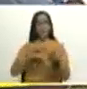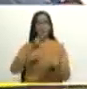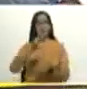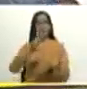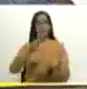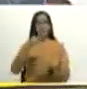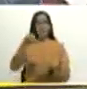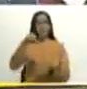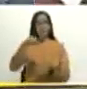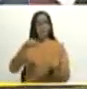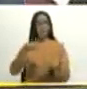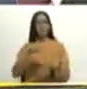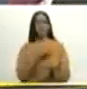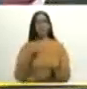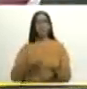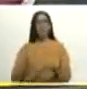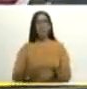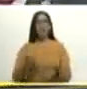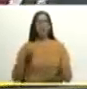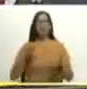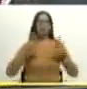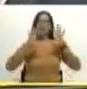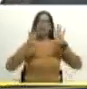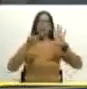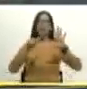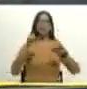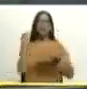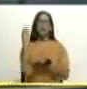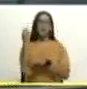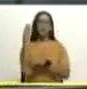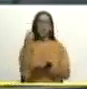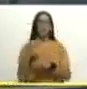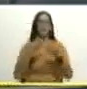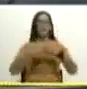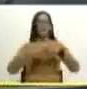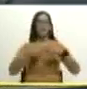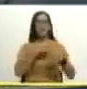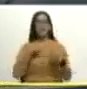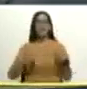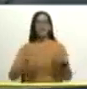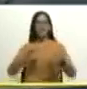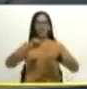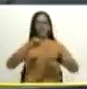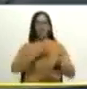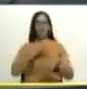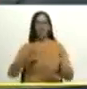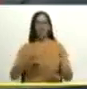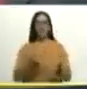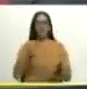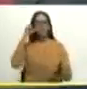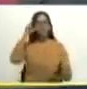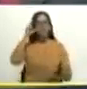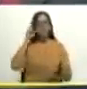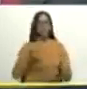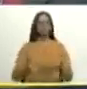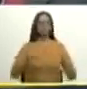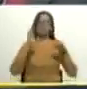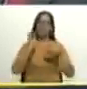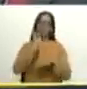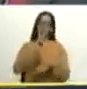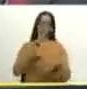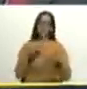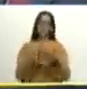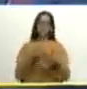en Beijing está la 16 Cumbre Empresarial China, América Latina y el Caribe, muy similar. ¿Qué día exactamente? Del 2 al 3